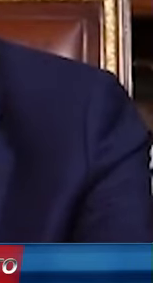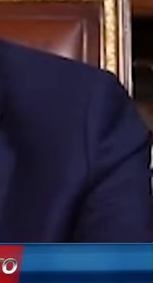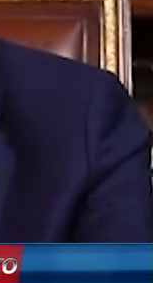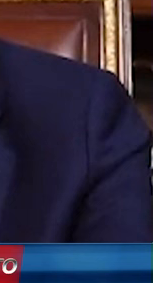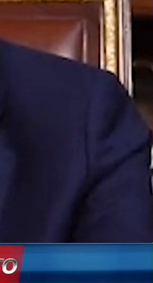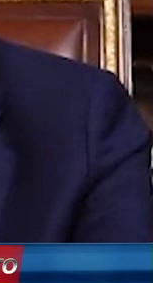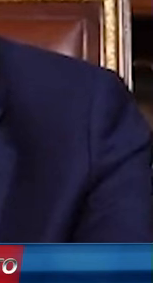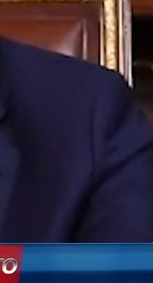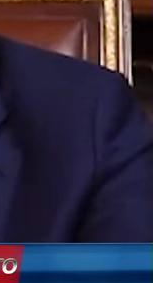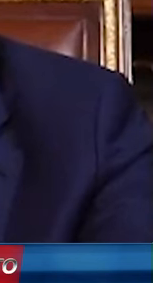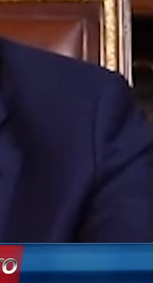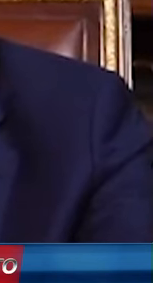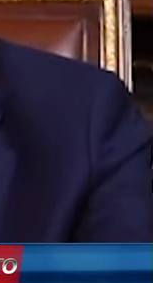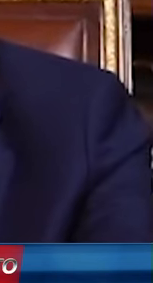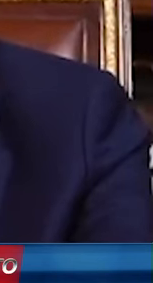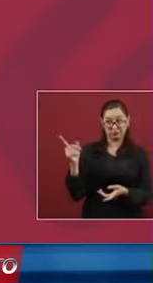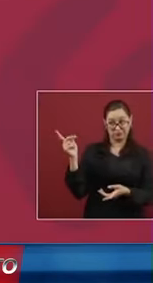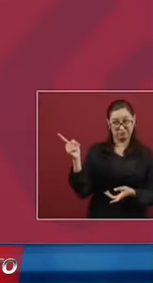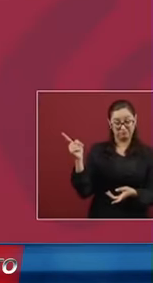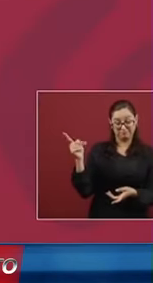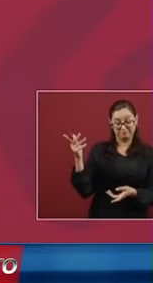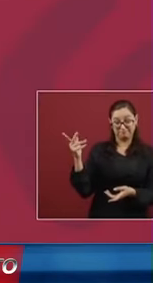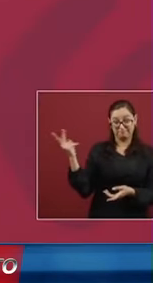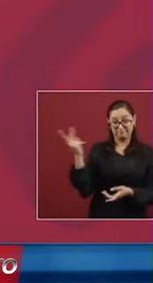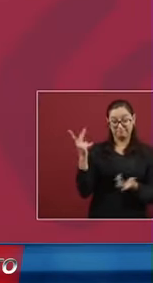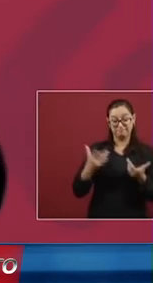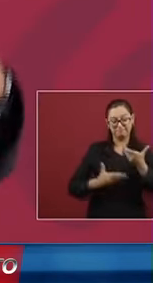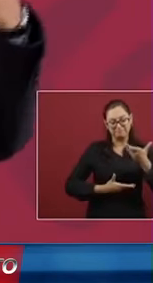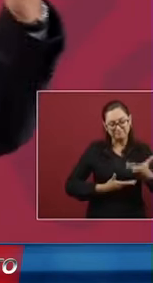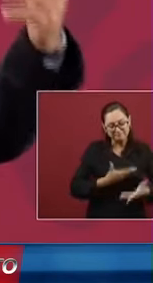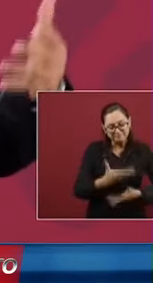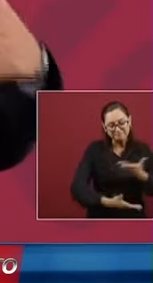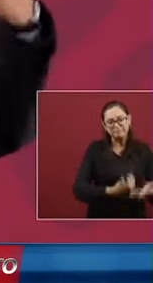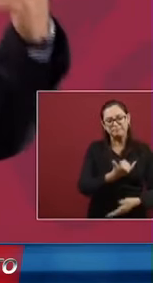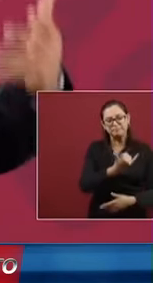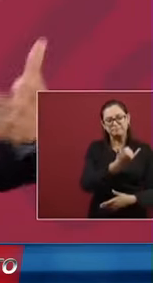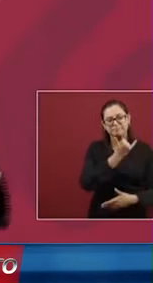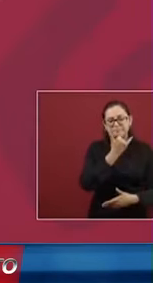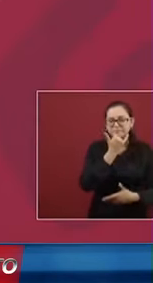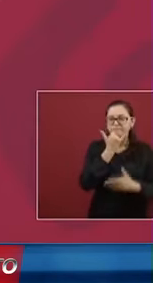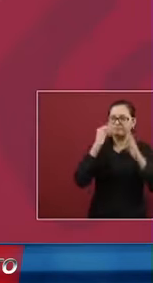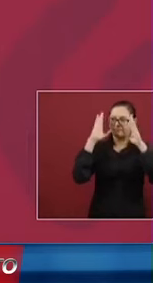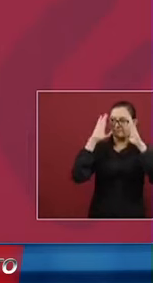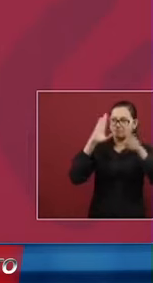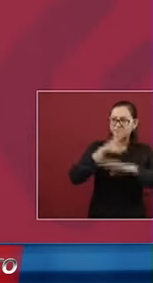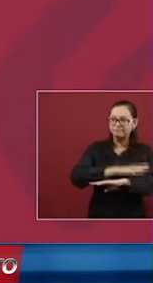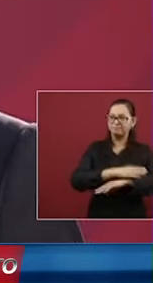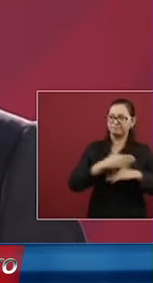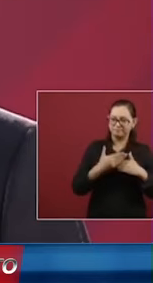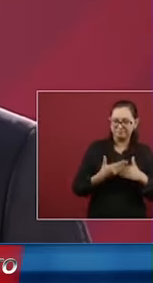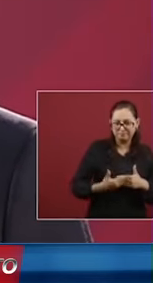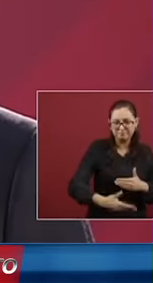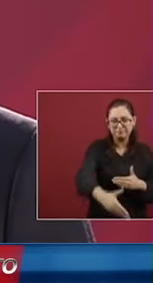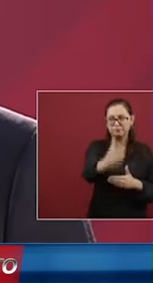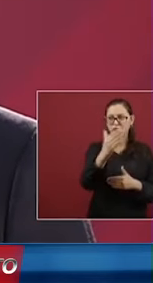verdadera sino no que es bondad y nos entona que lo que hace es traer problemas porque no no se adecua a la realidad Entonces